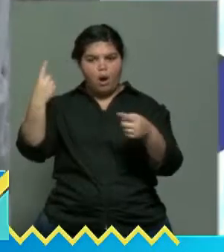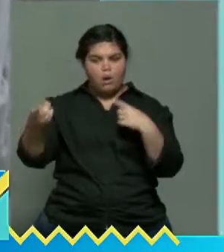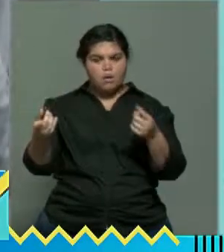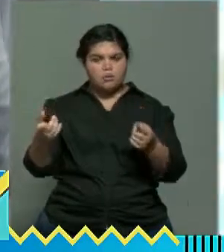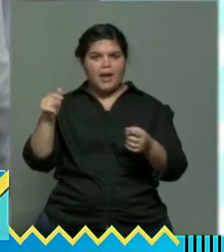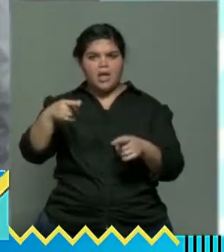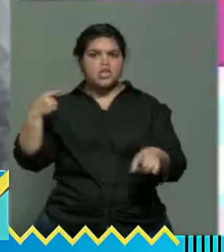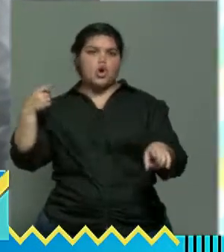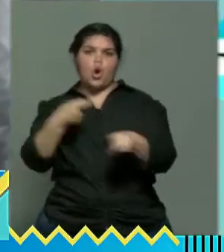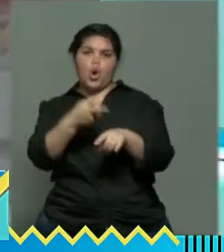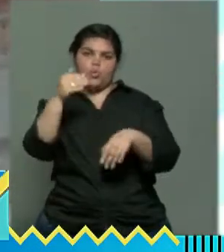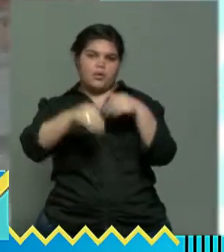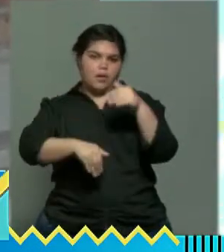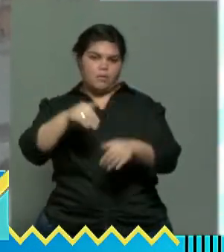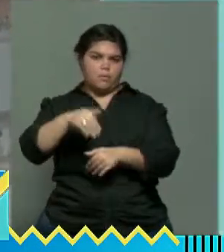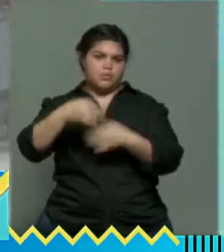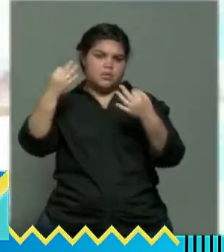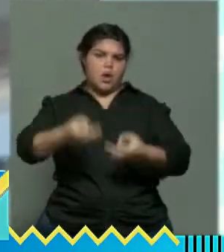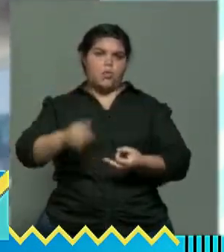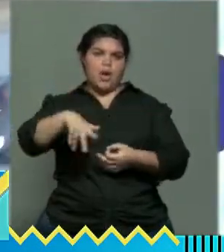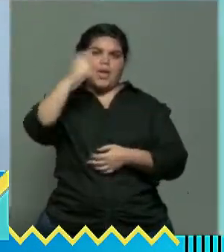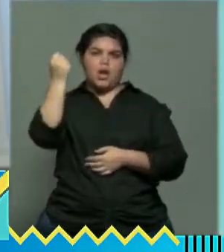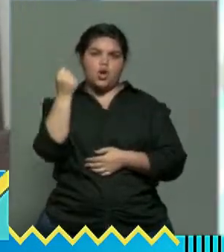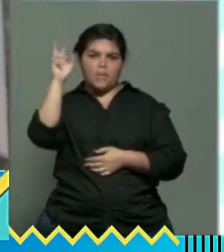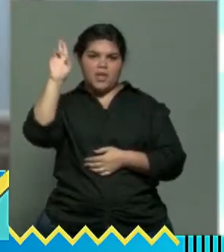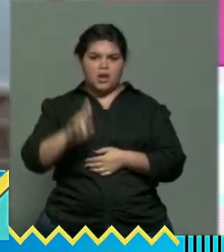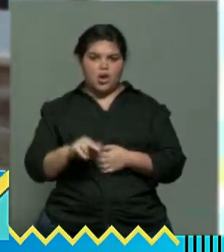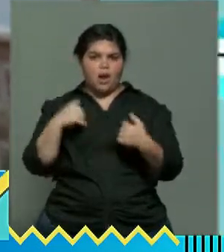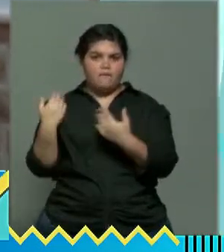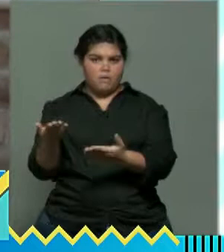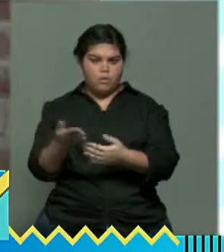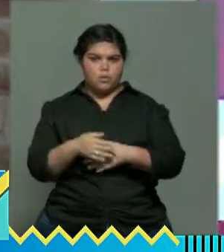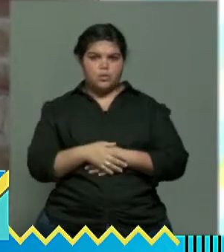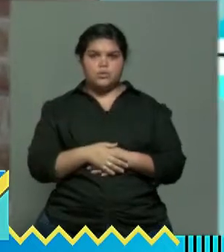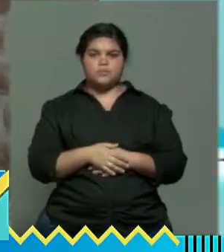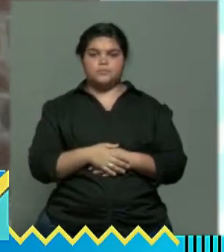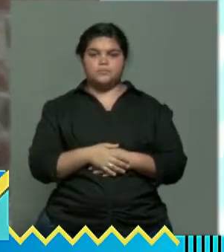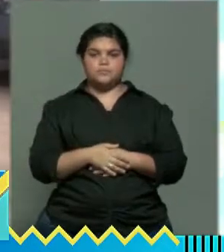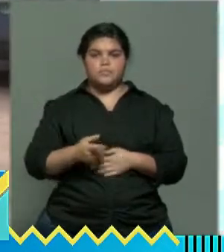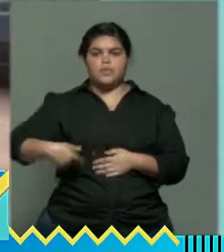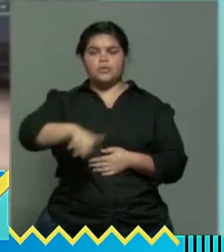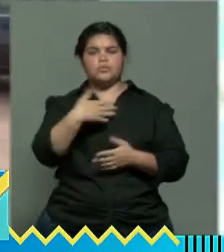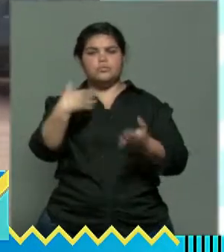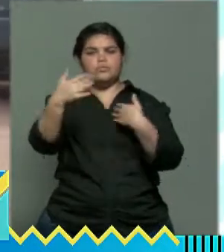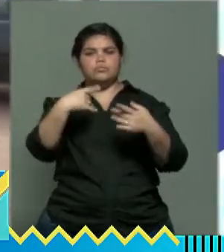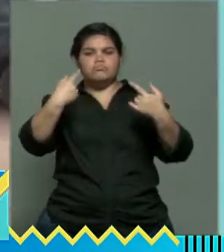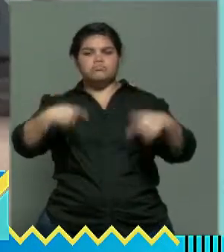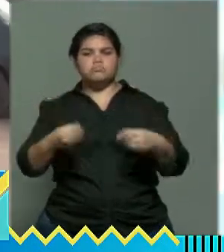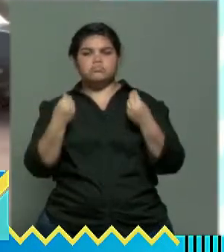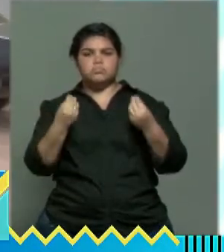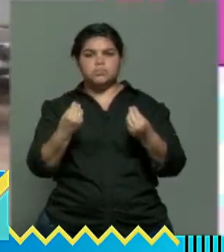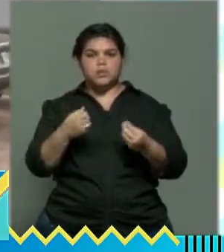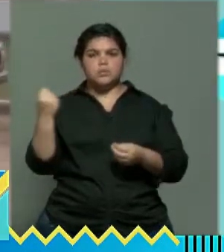basan en las economías regionales, porque además estamos hablando de la necesidad también de lo que es la